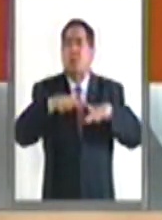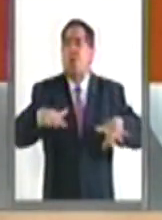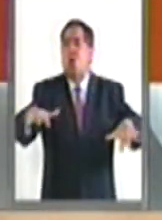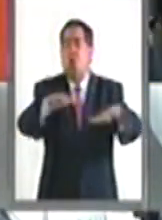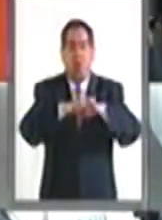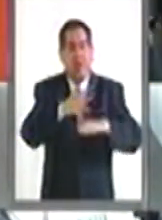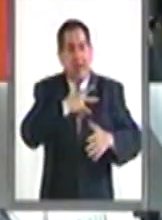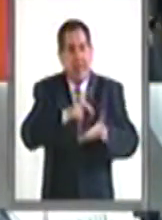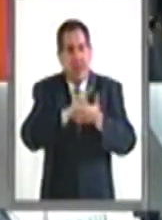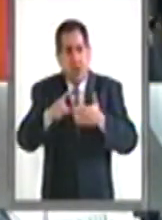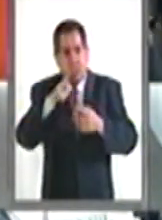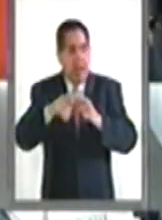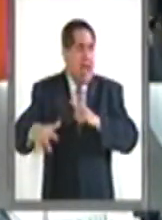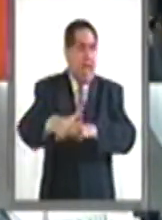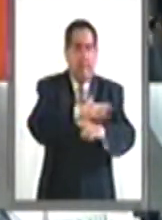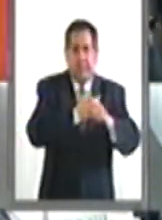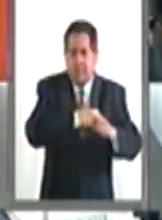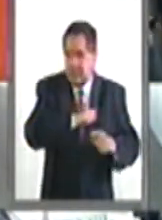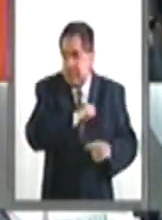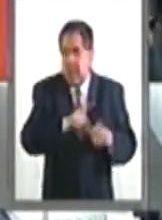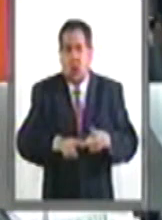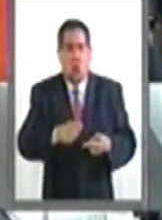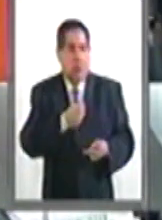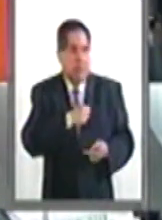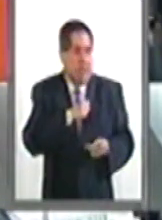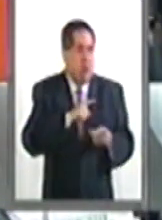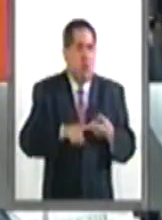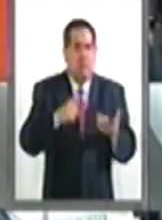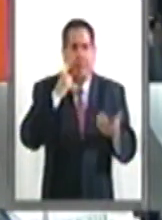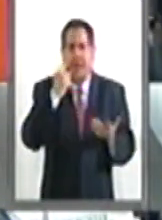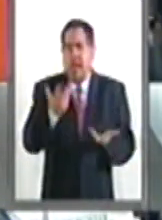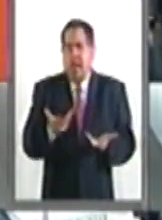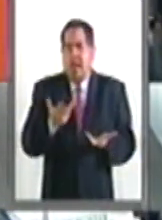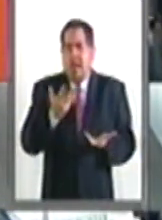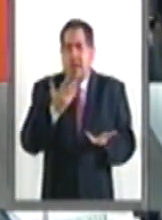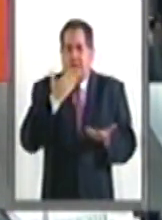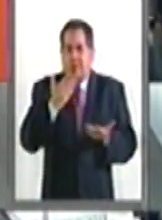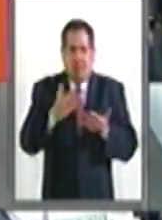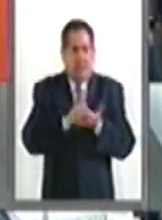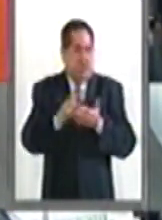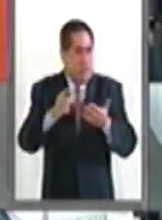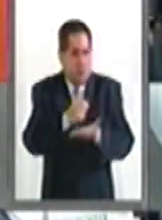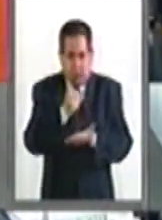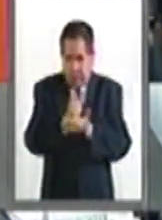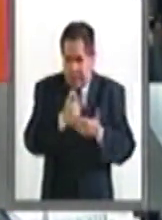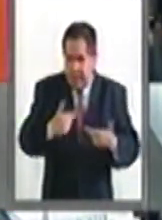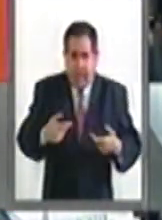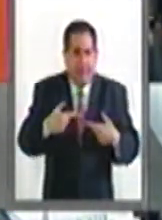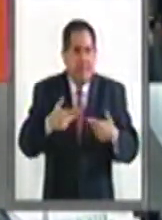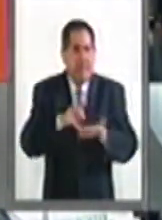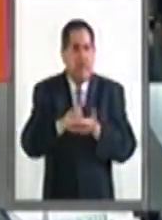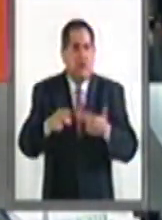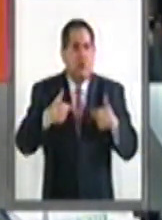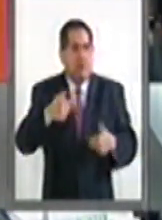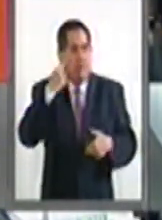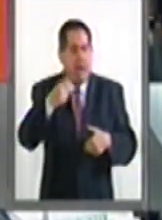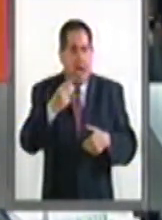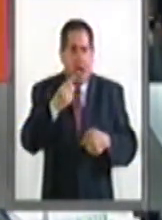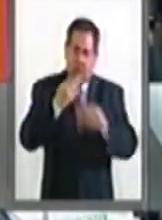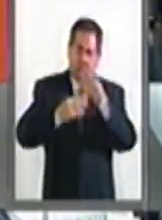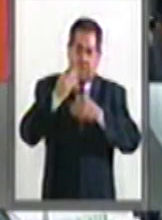derecho a un medio ambiente sano, que tiene derecho a salud, al derecho humano a la salud, el derecho humano a la ciudad, el derecho humano